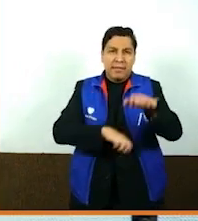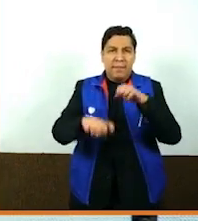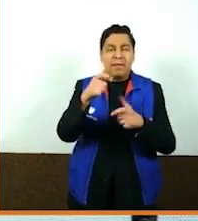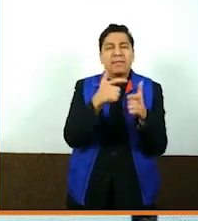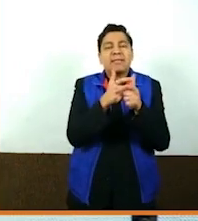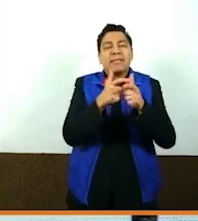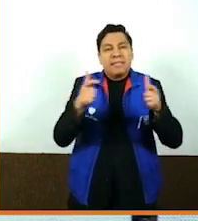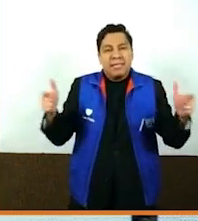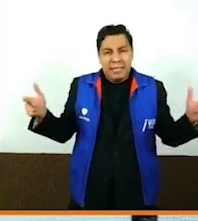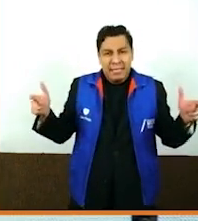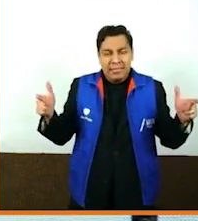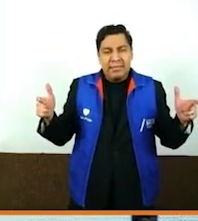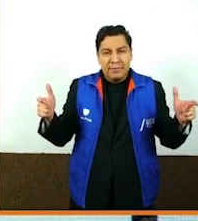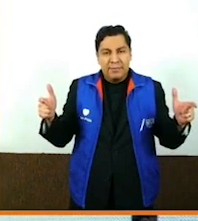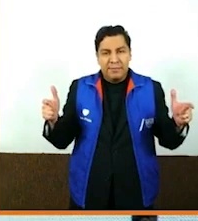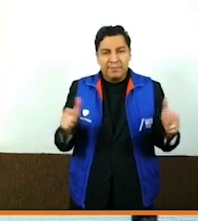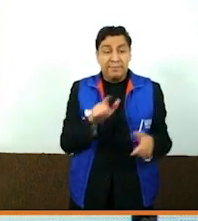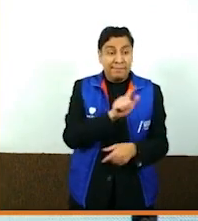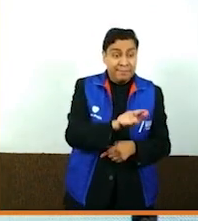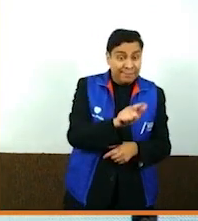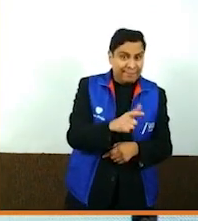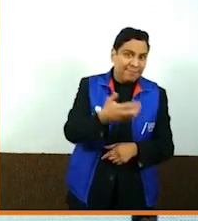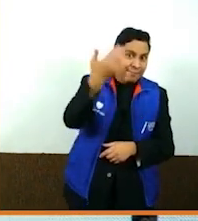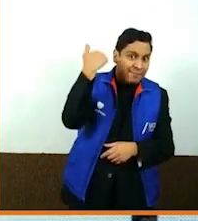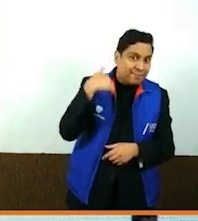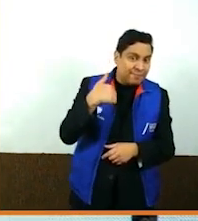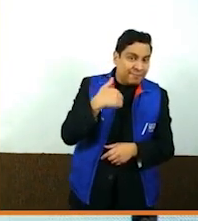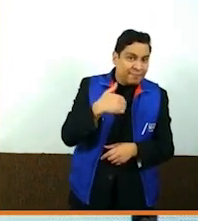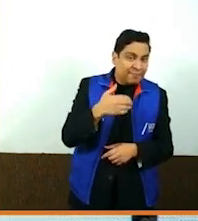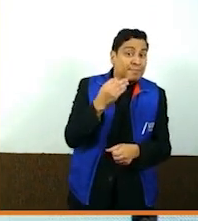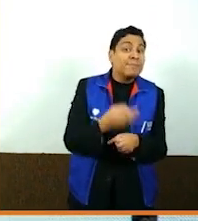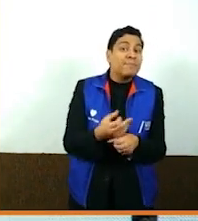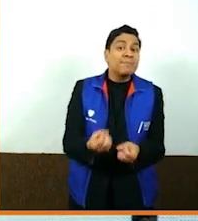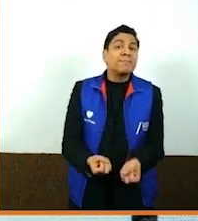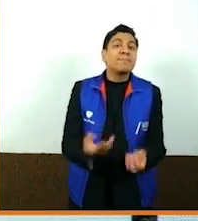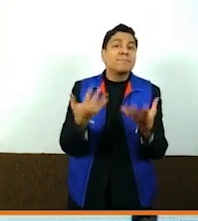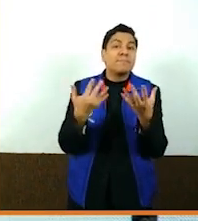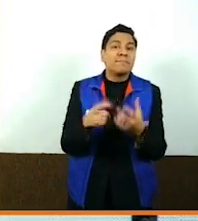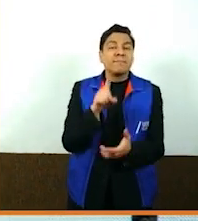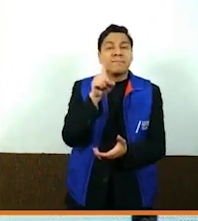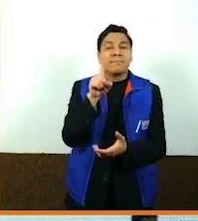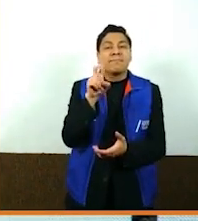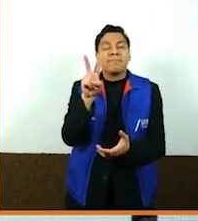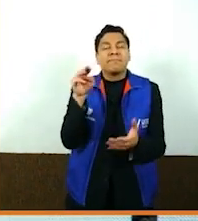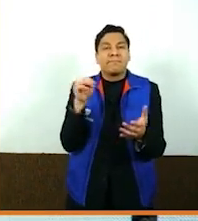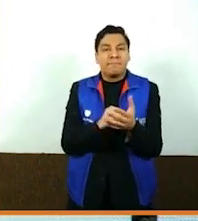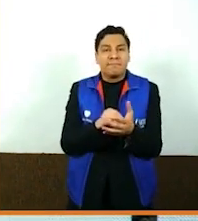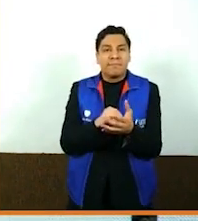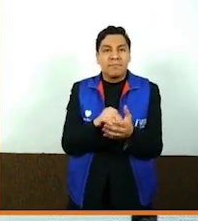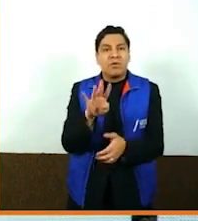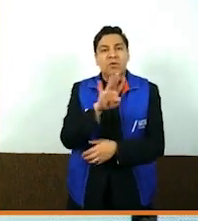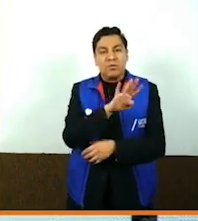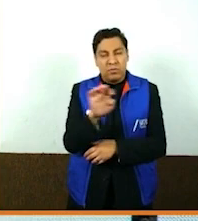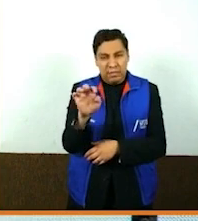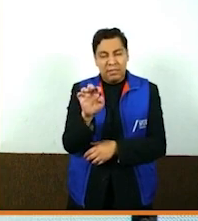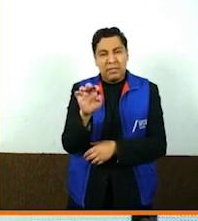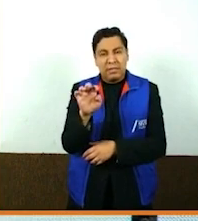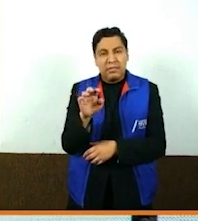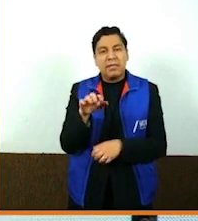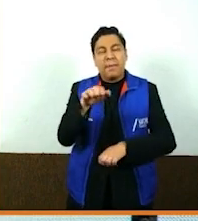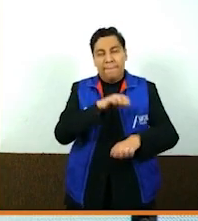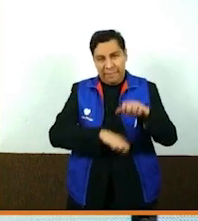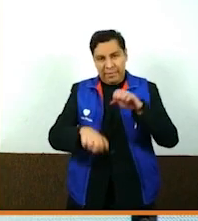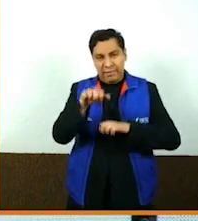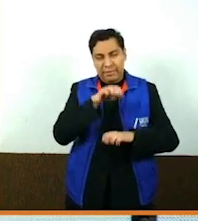de 17 a 1.084, pasamos de 17 a más de casi 2.400